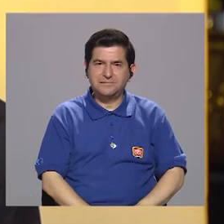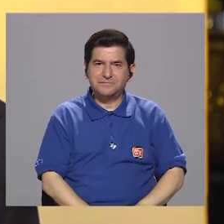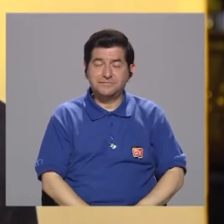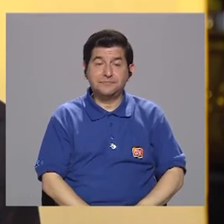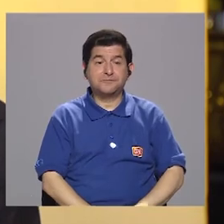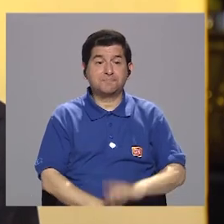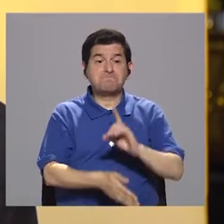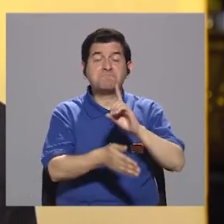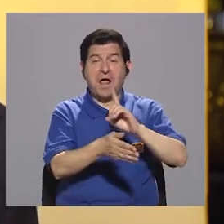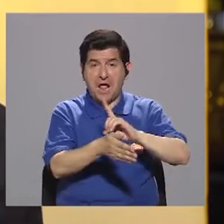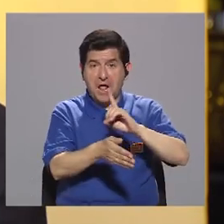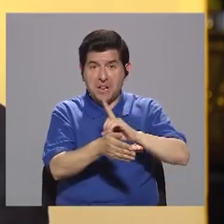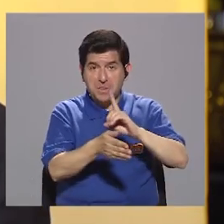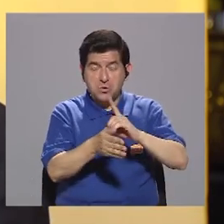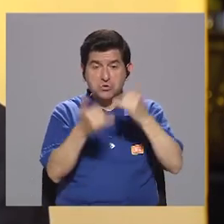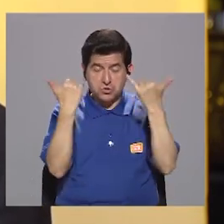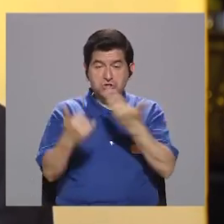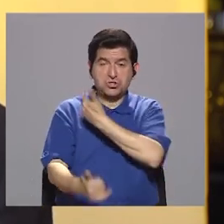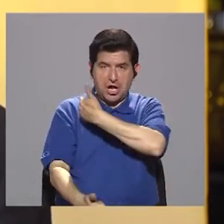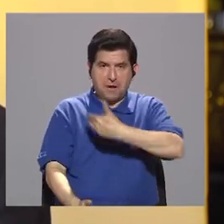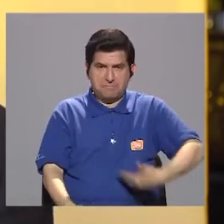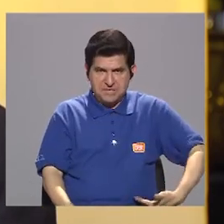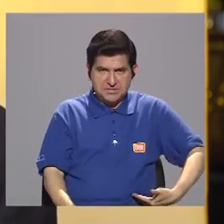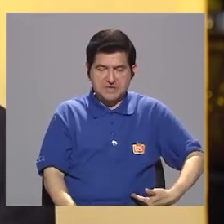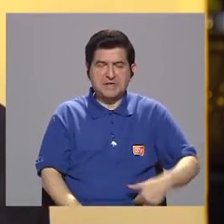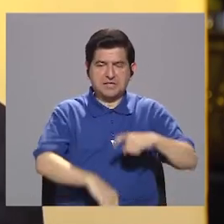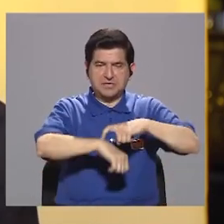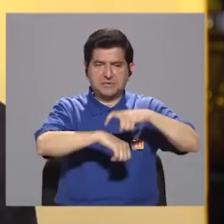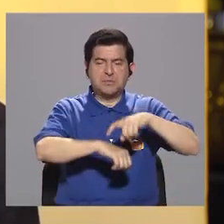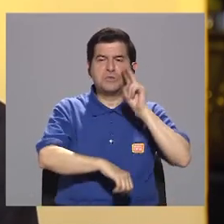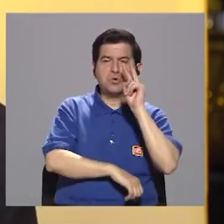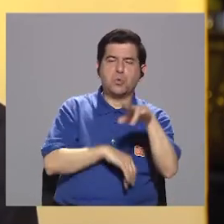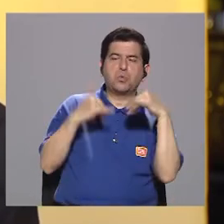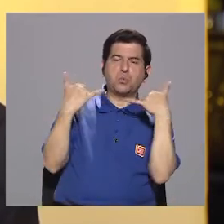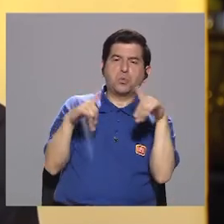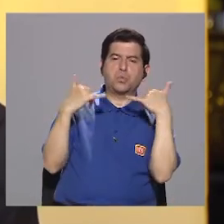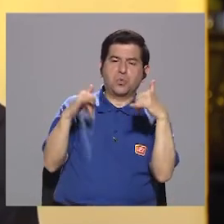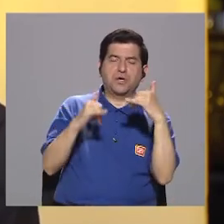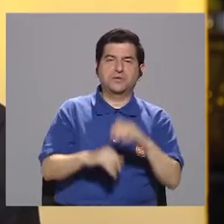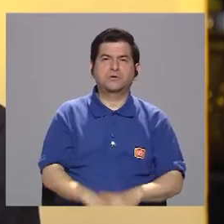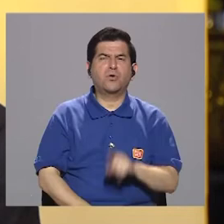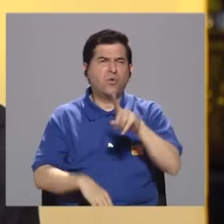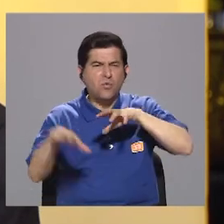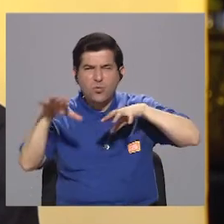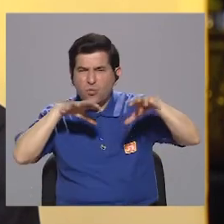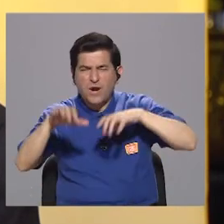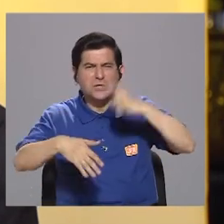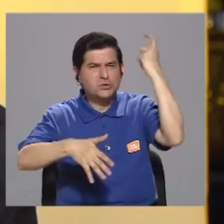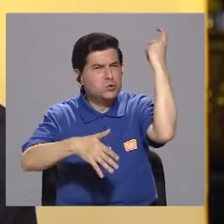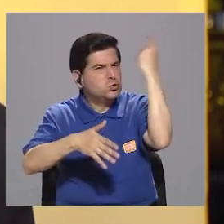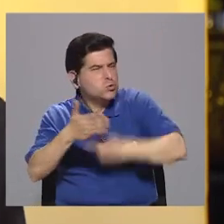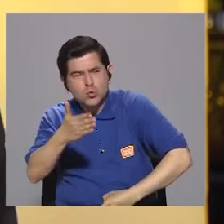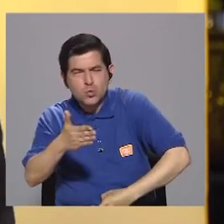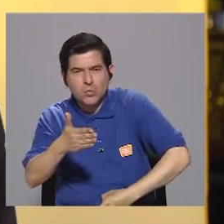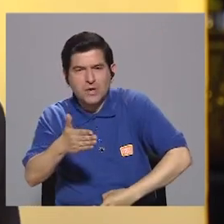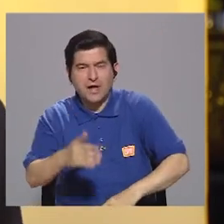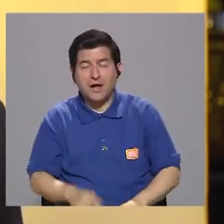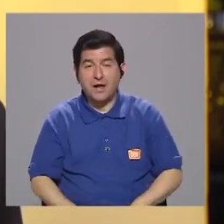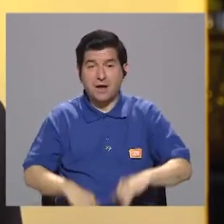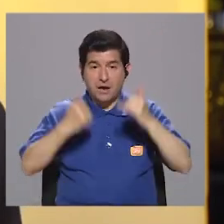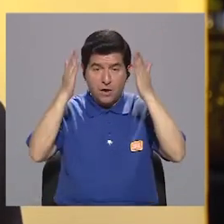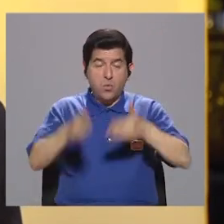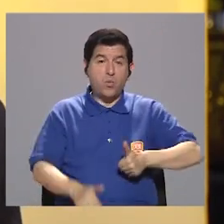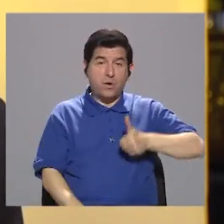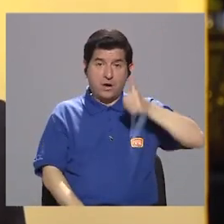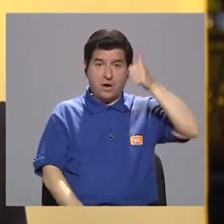el doctor estaba ya presidente viendo el partido, una jugada muy dura y a un jugador